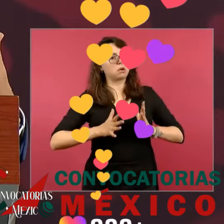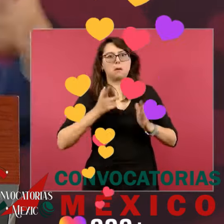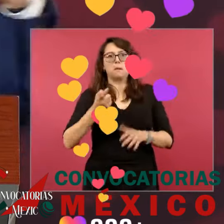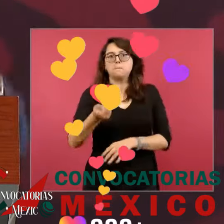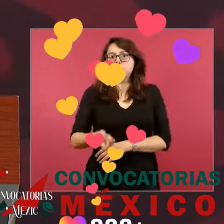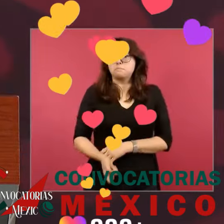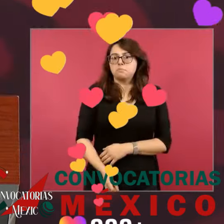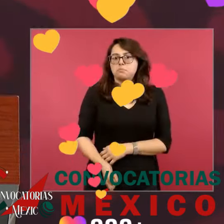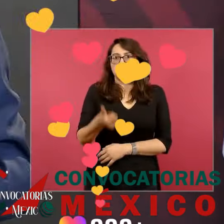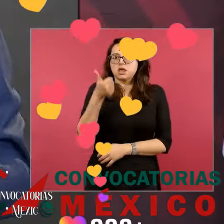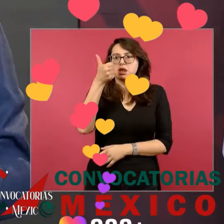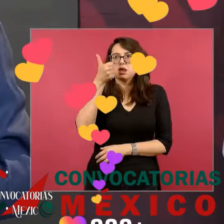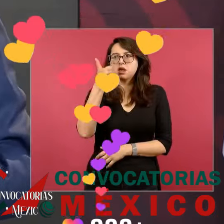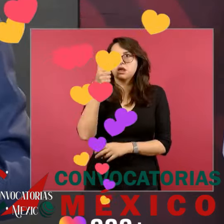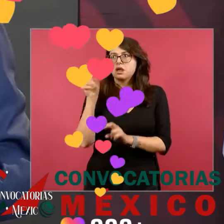que antes